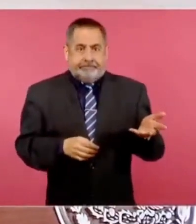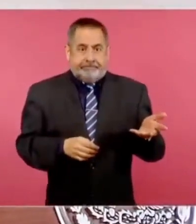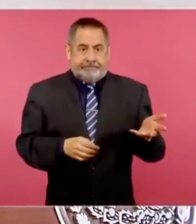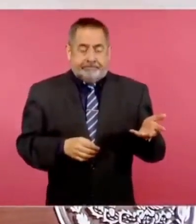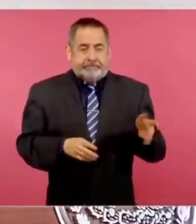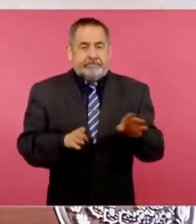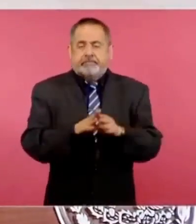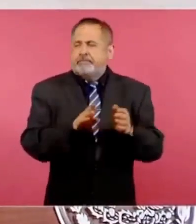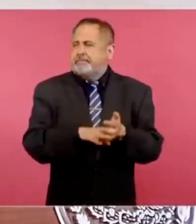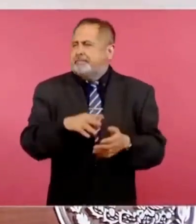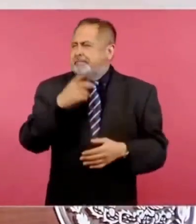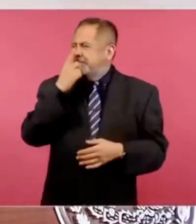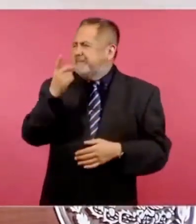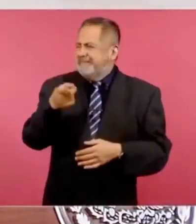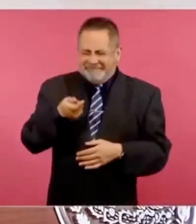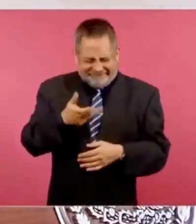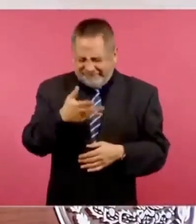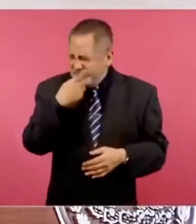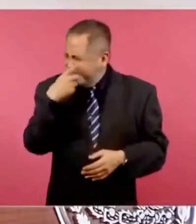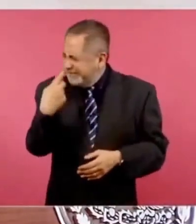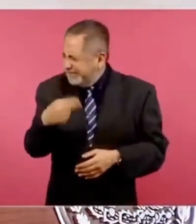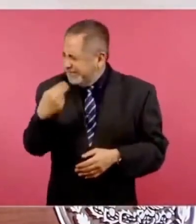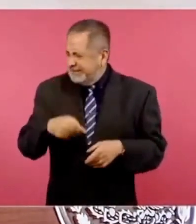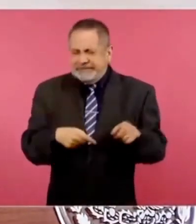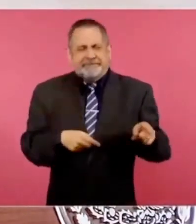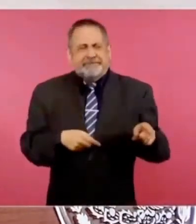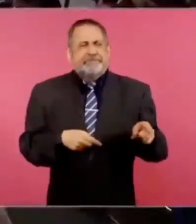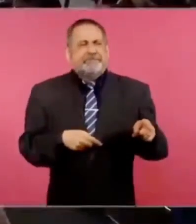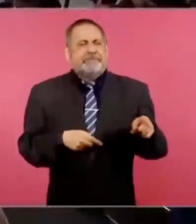en modo, ¿cómo es que se le llama?